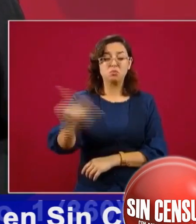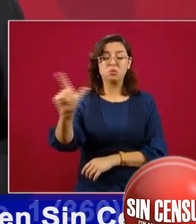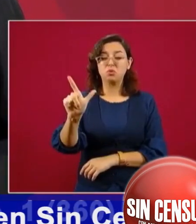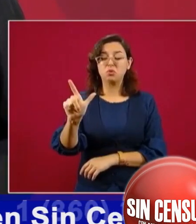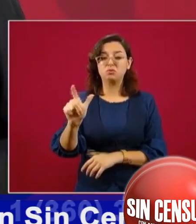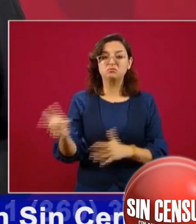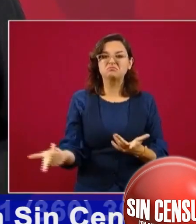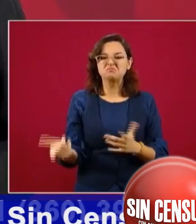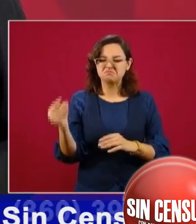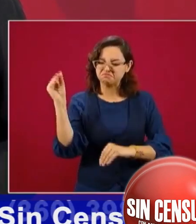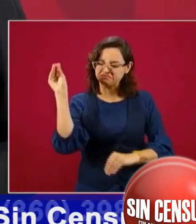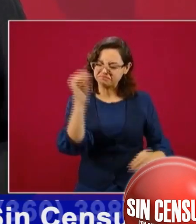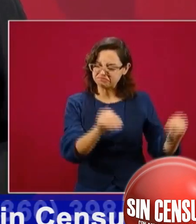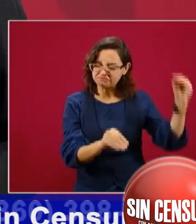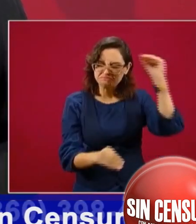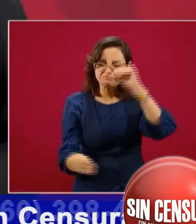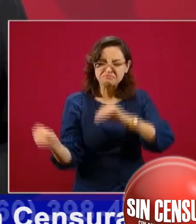mienten,